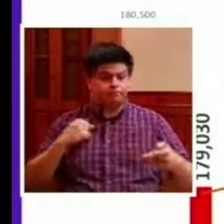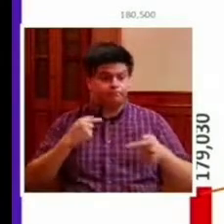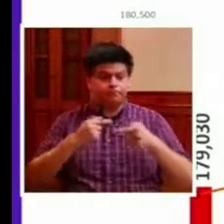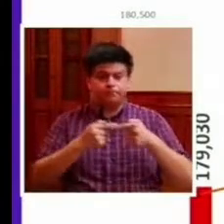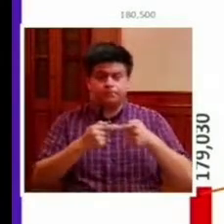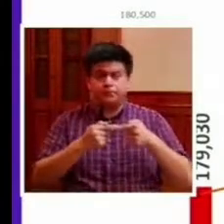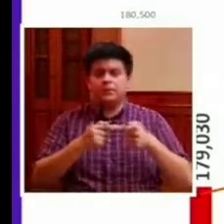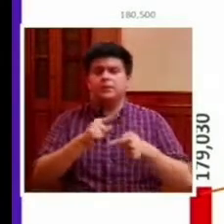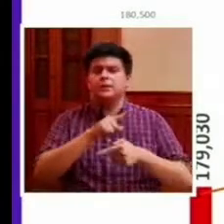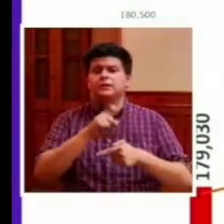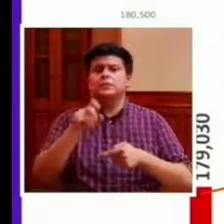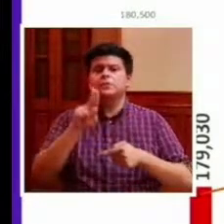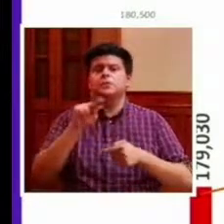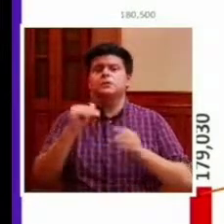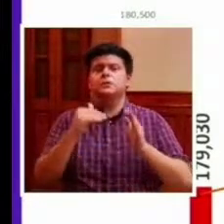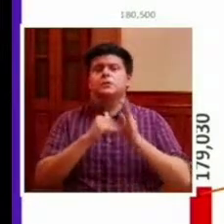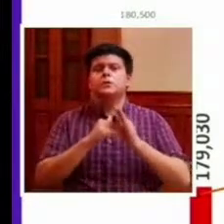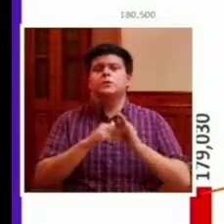contagiado